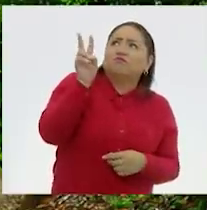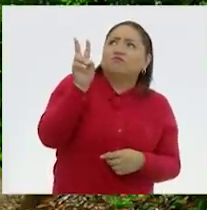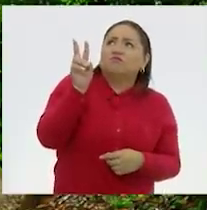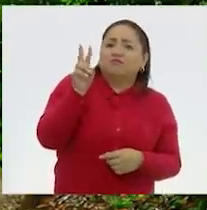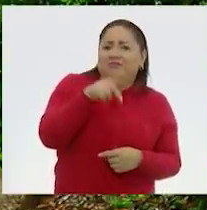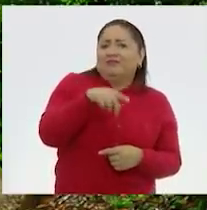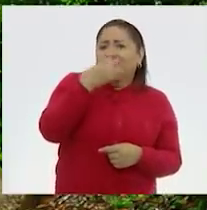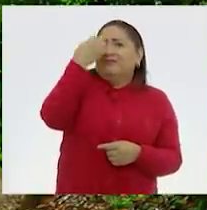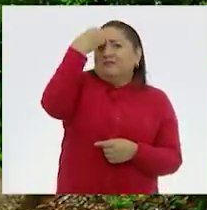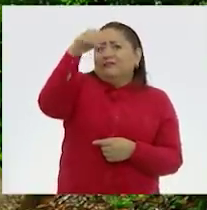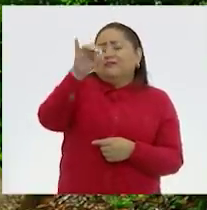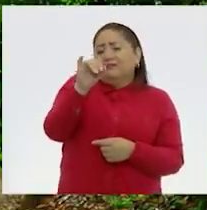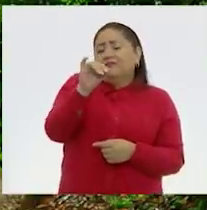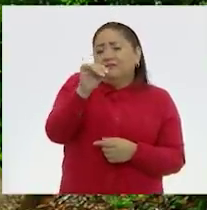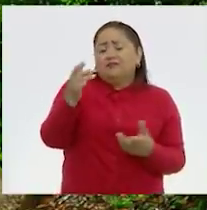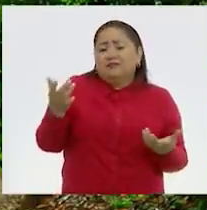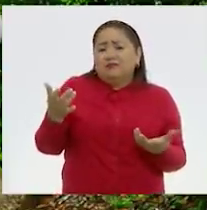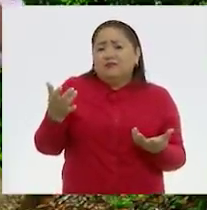lo extrañaban ya,